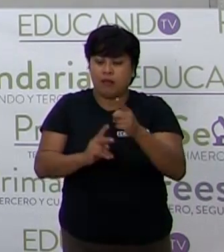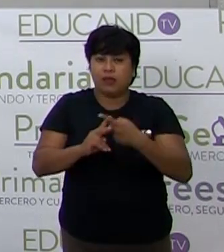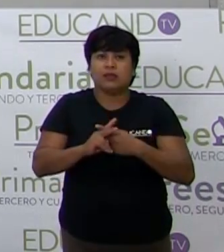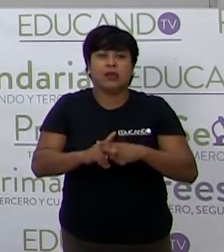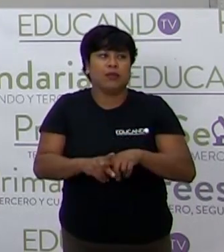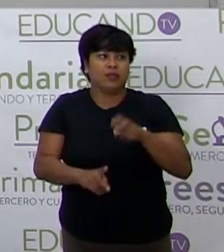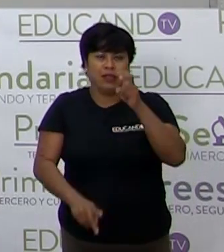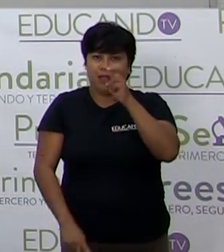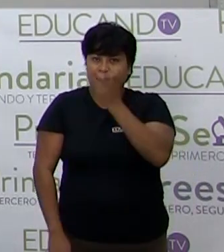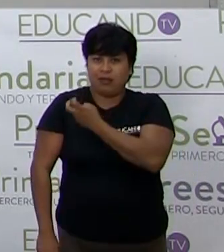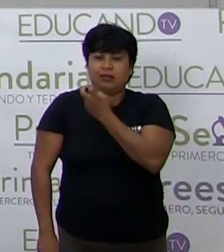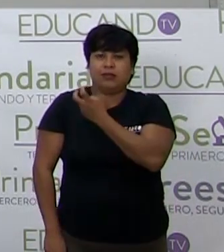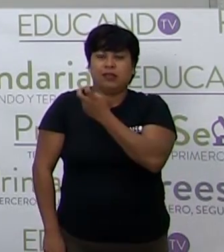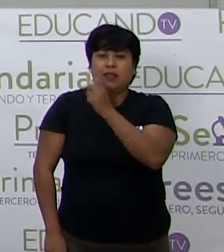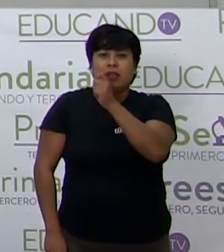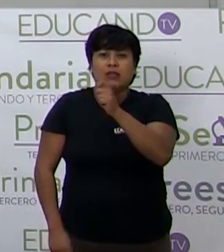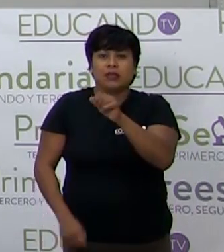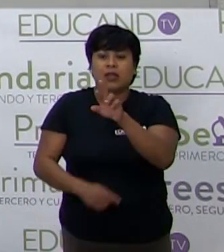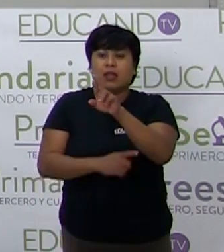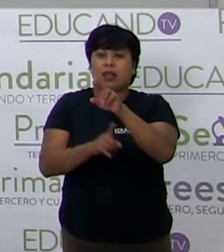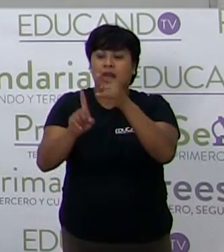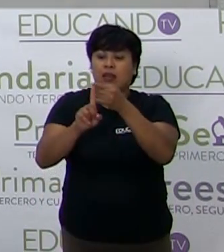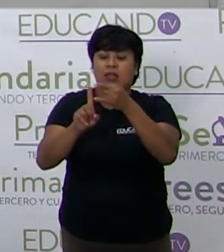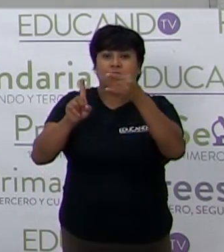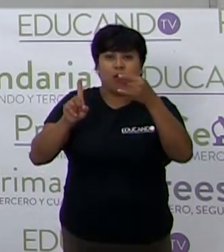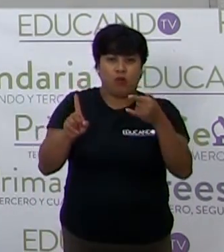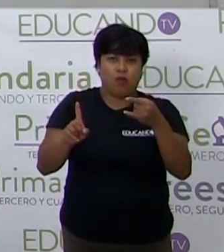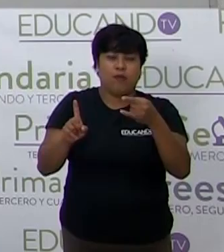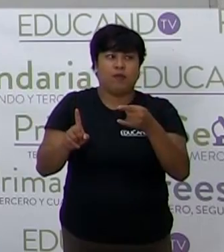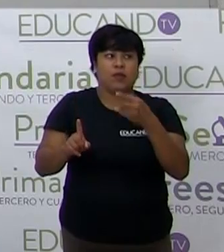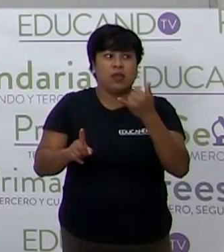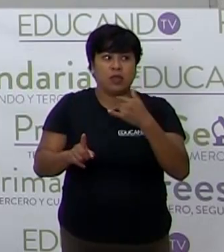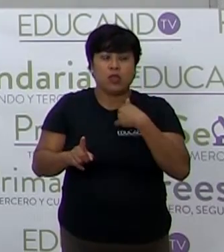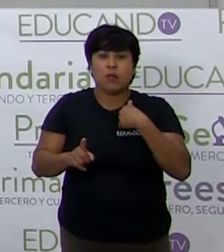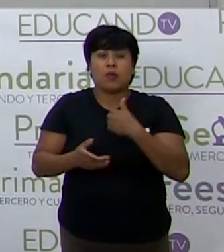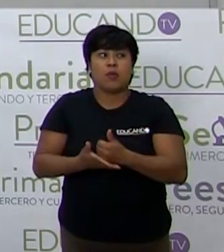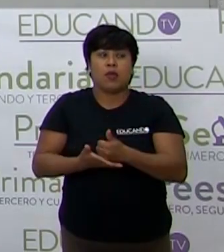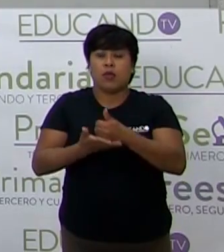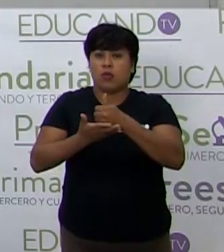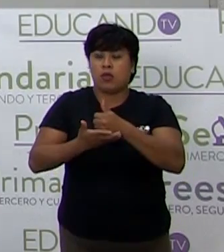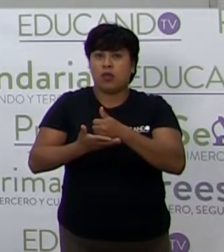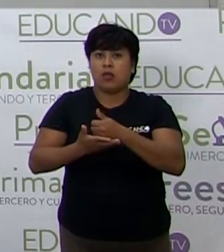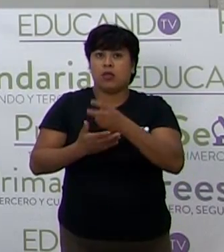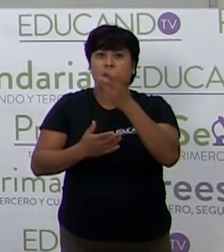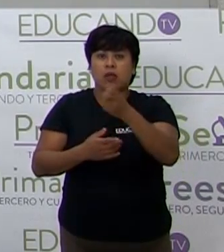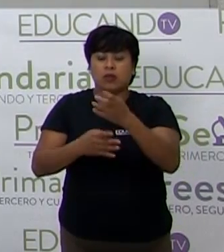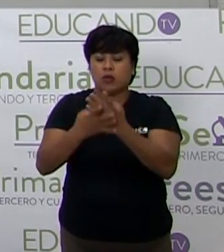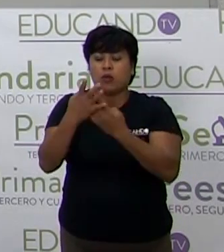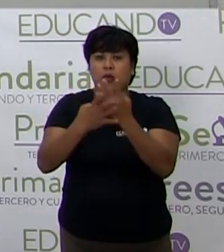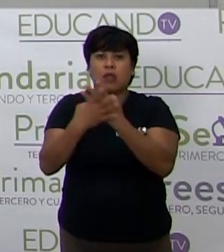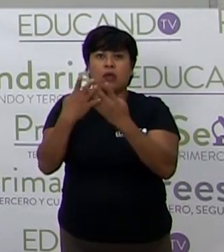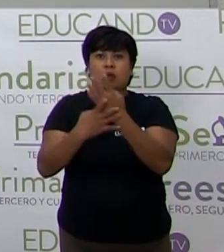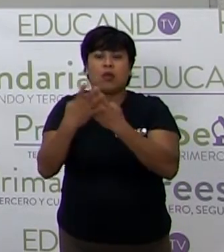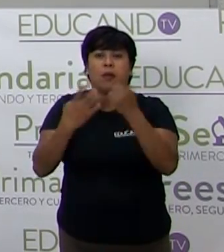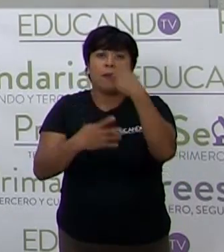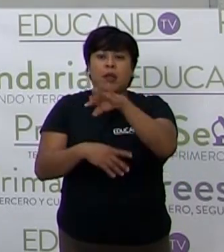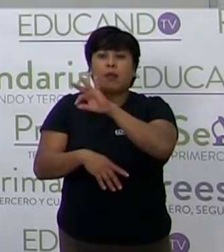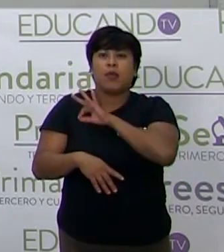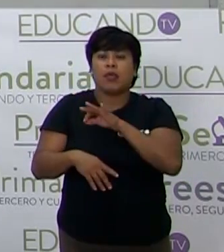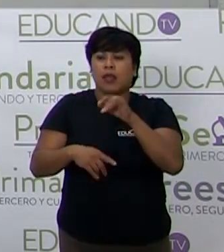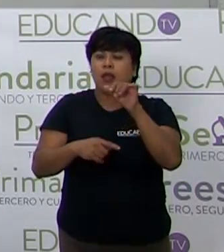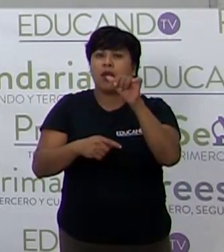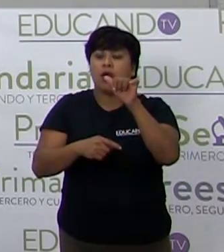apenas. Tenemos un rectángulo acá y me voy a auxiliar de una cuadrícula para calcular el